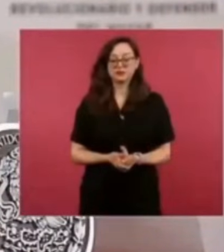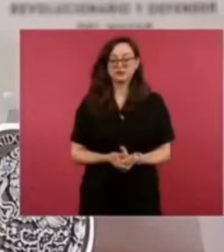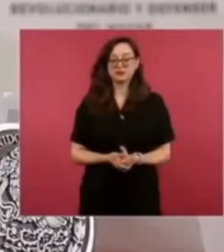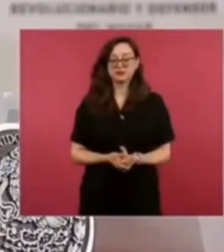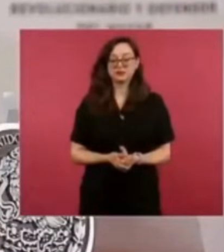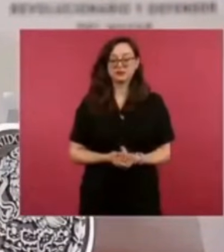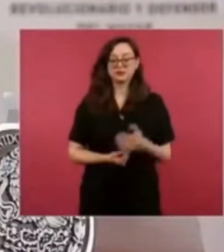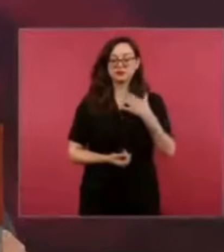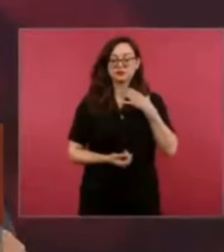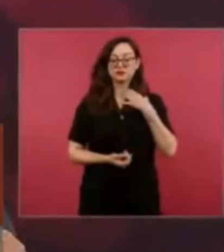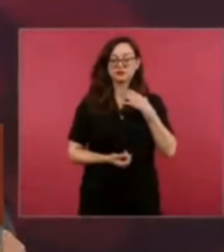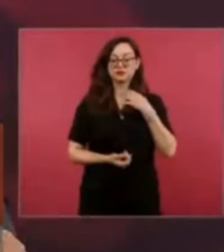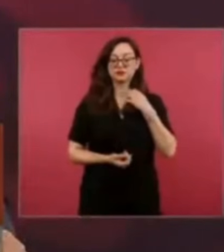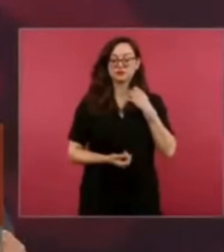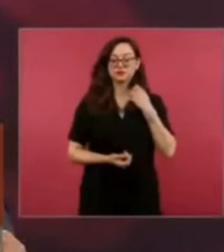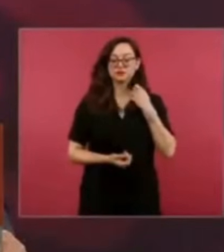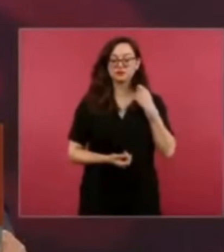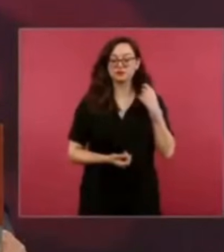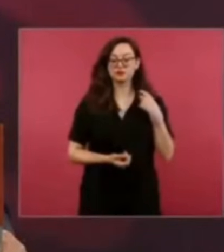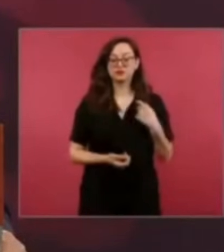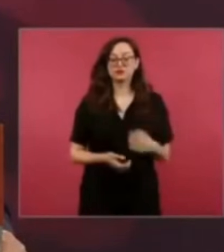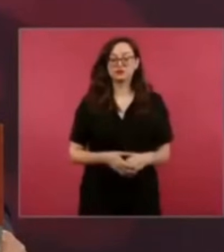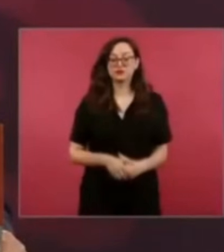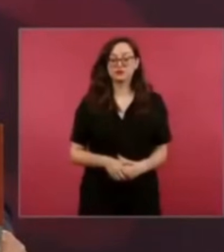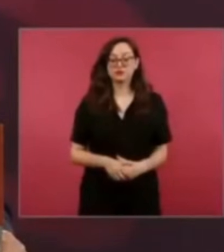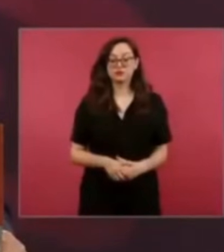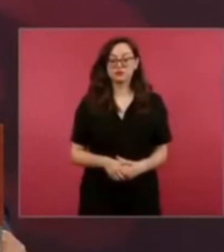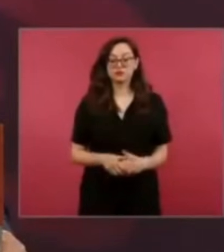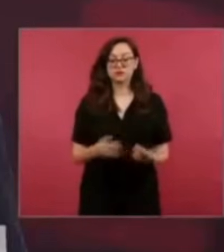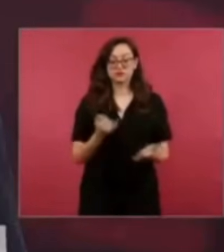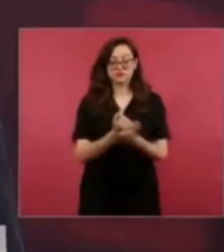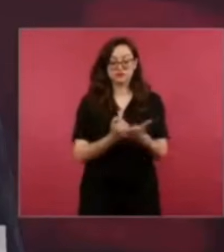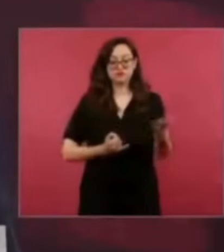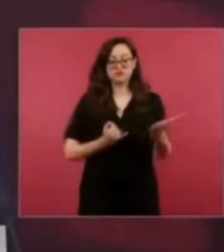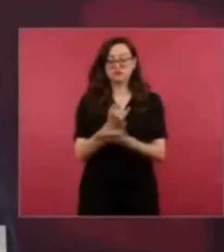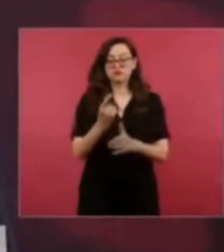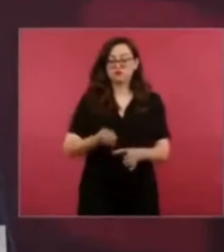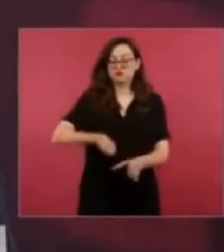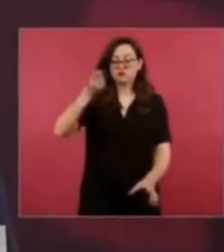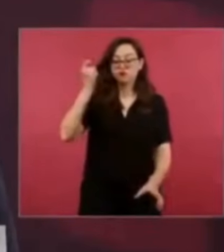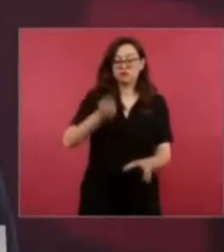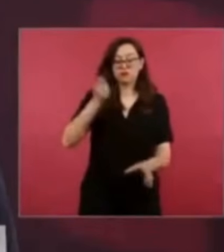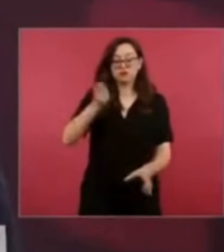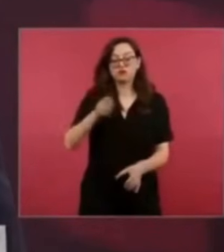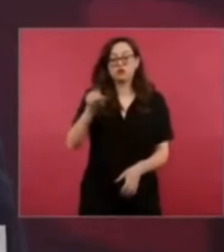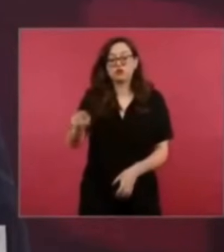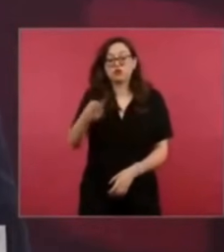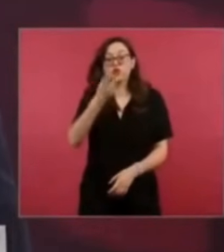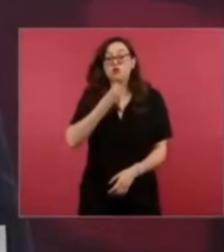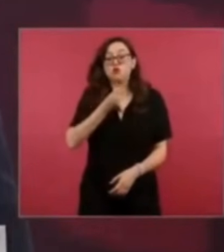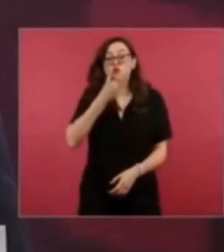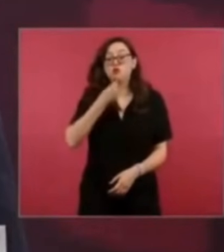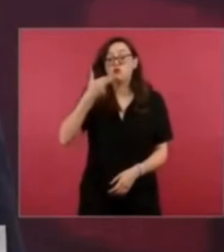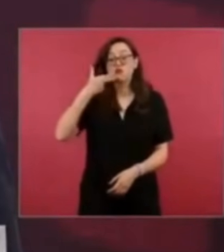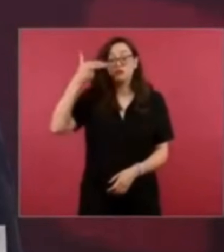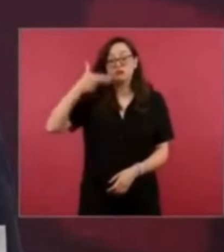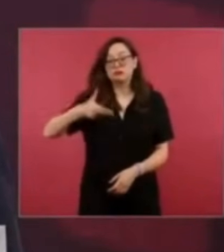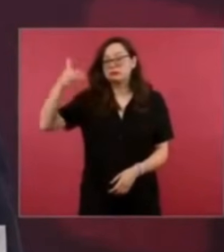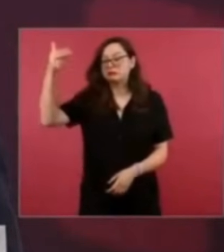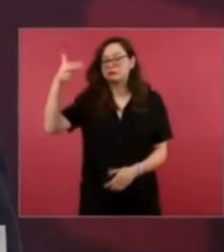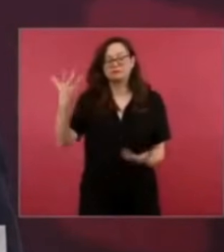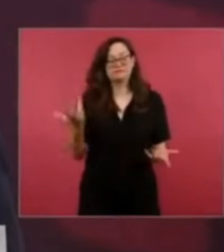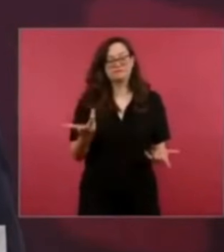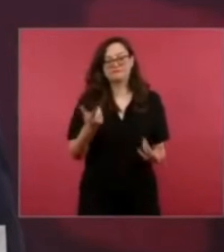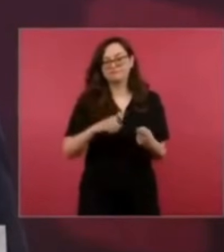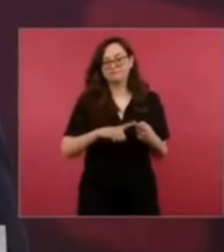un suicidio y por lo tanto no procede ni la pensión ni procedía tampoco el pago del